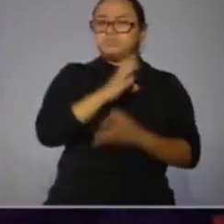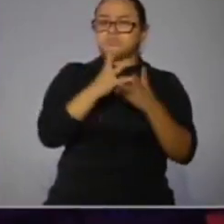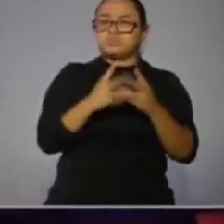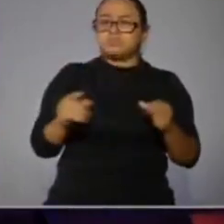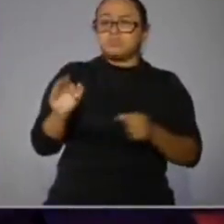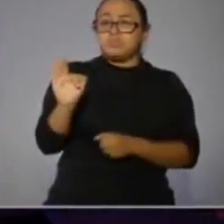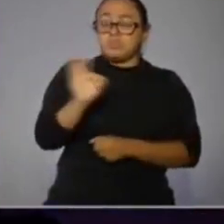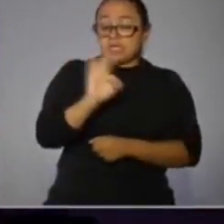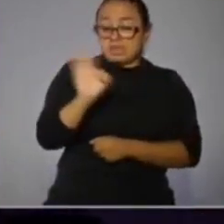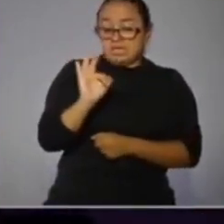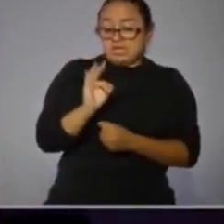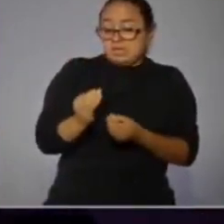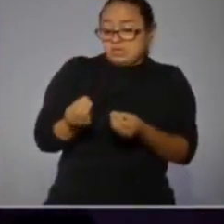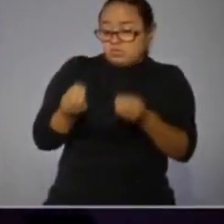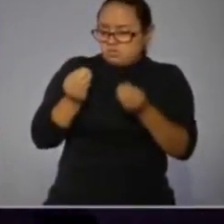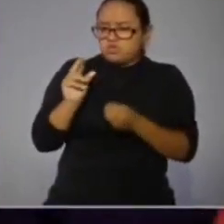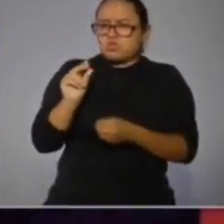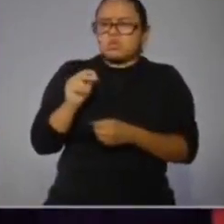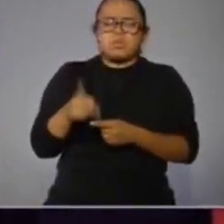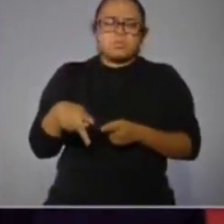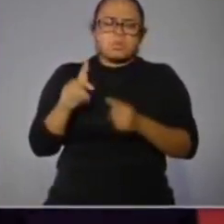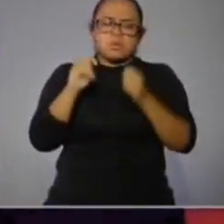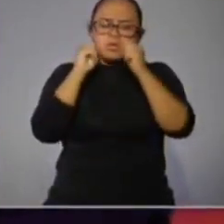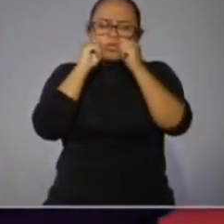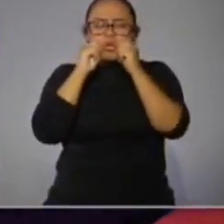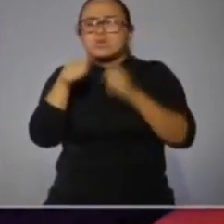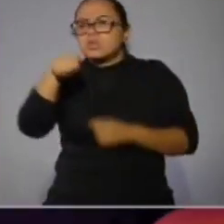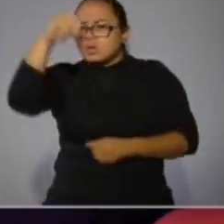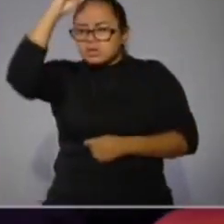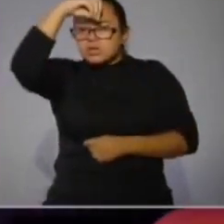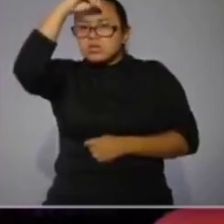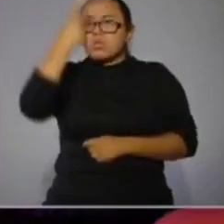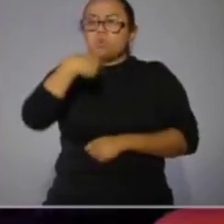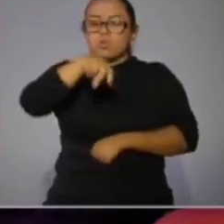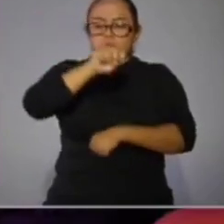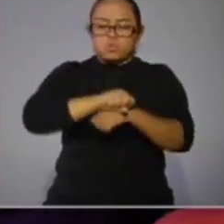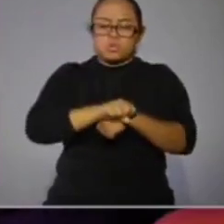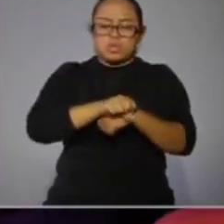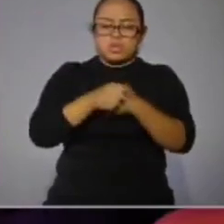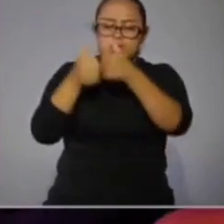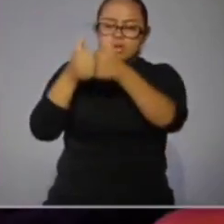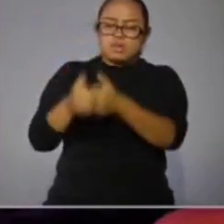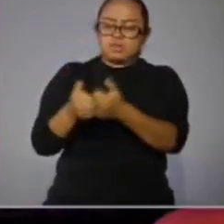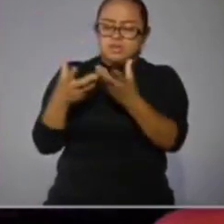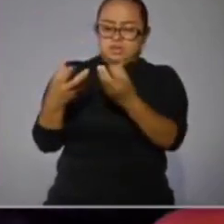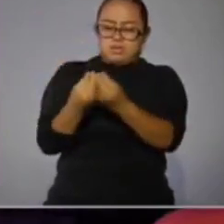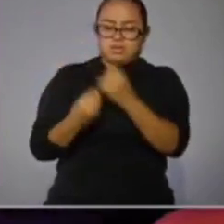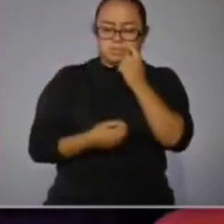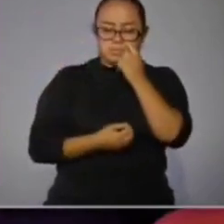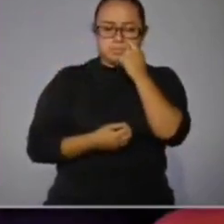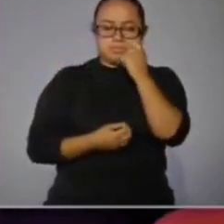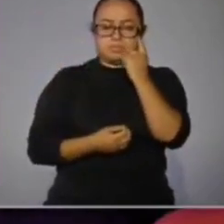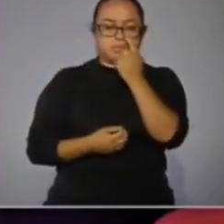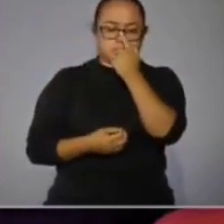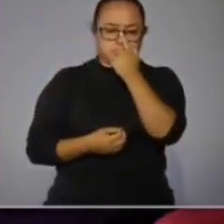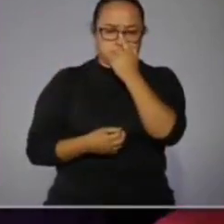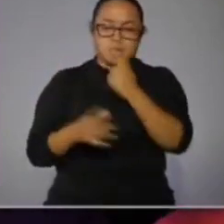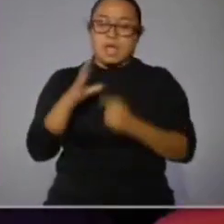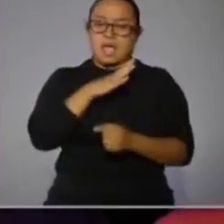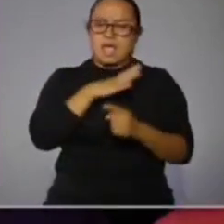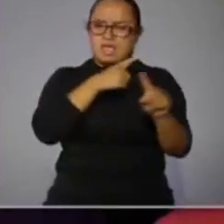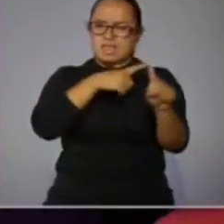no sea mucho, pero qué me diría si le ofrezco una semana en la campiña de Saint-Charles. Habrá comitivas